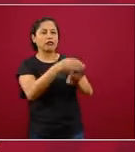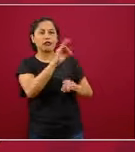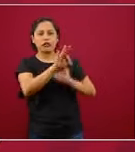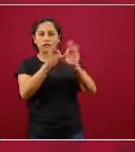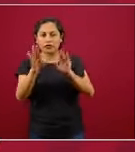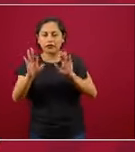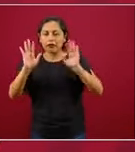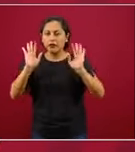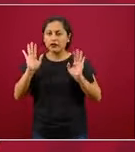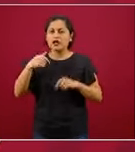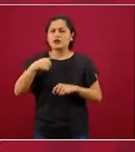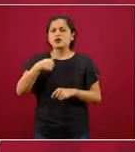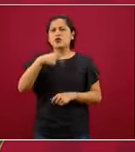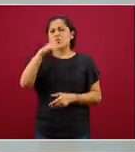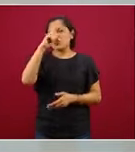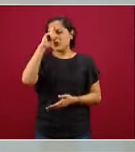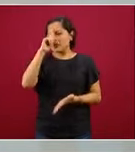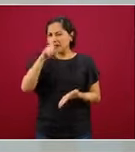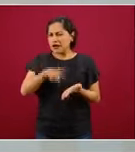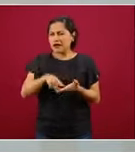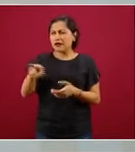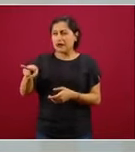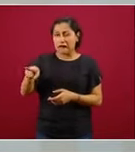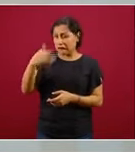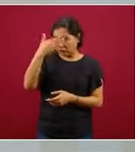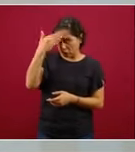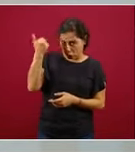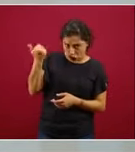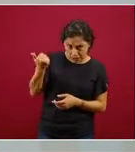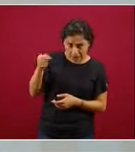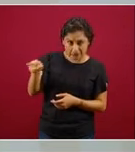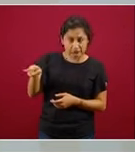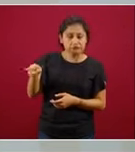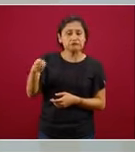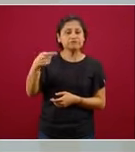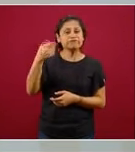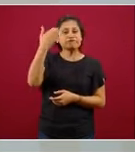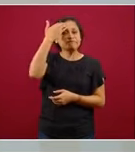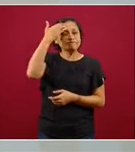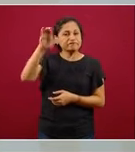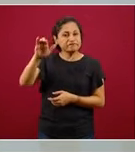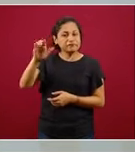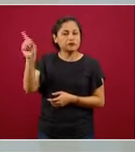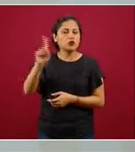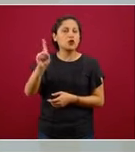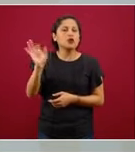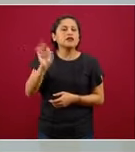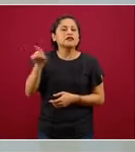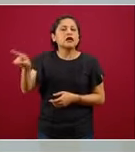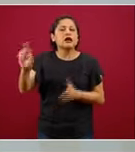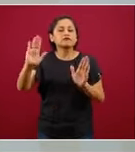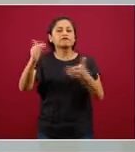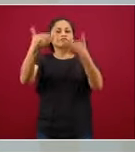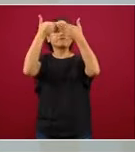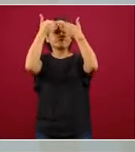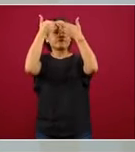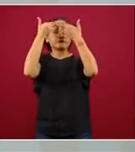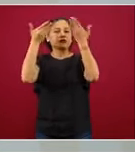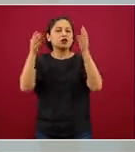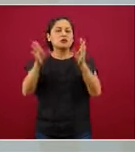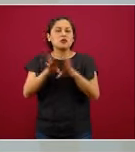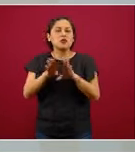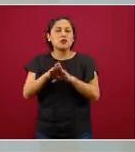es solamente desconocimiento, sino que efectivamente es un ánimo deliberado de no ver una de las realidades más